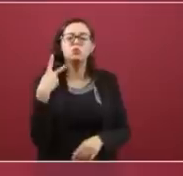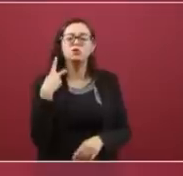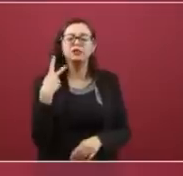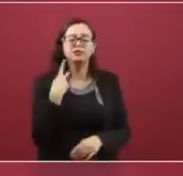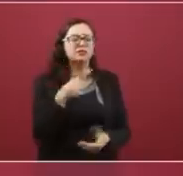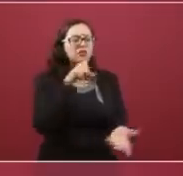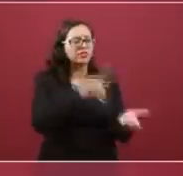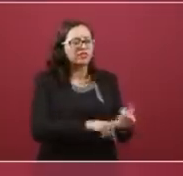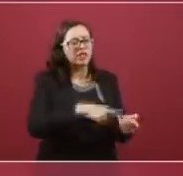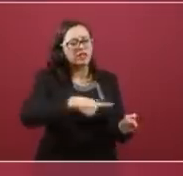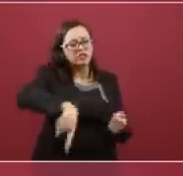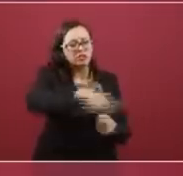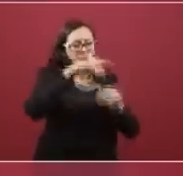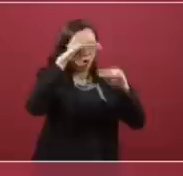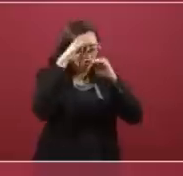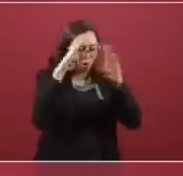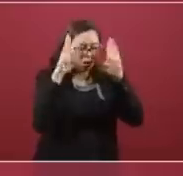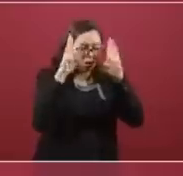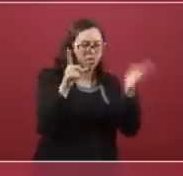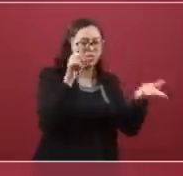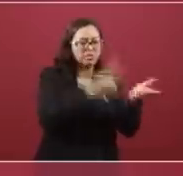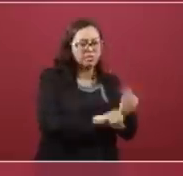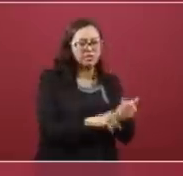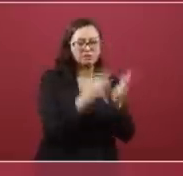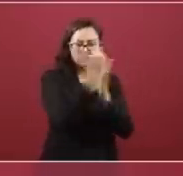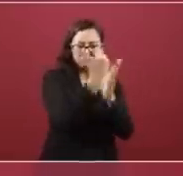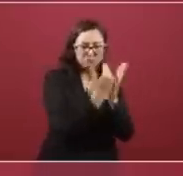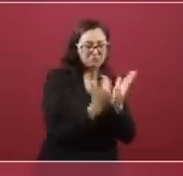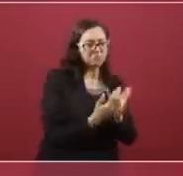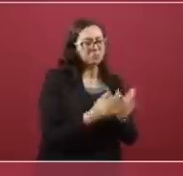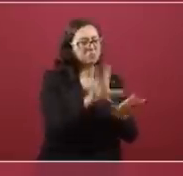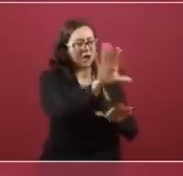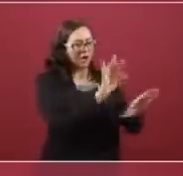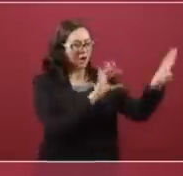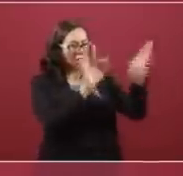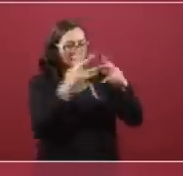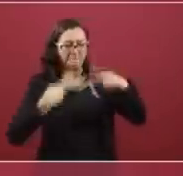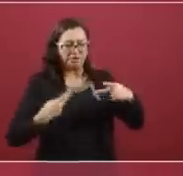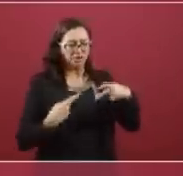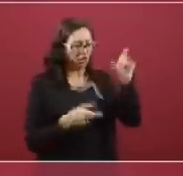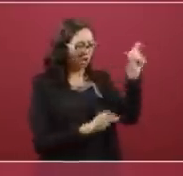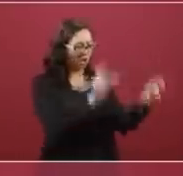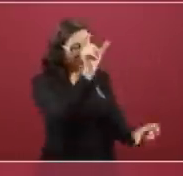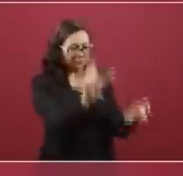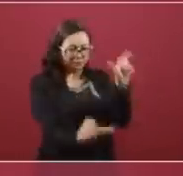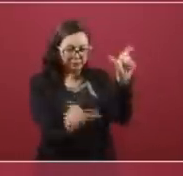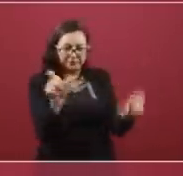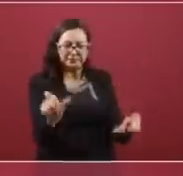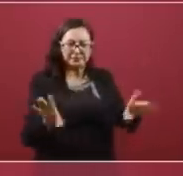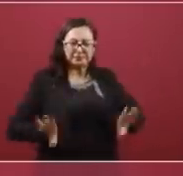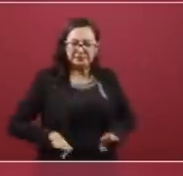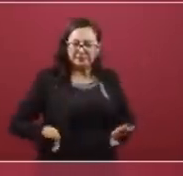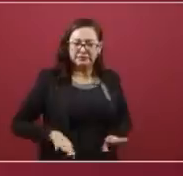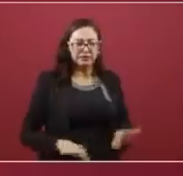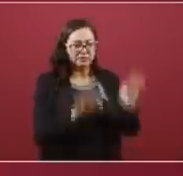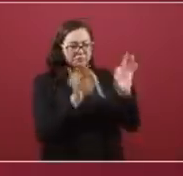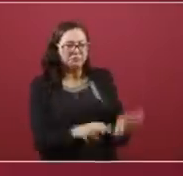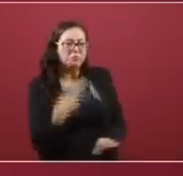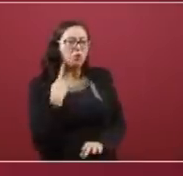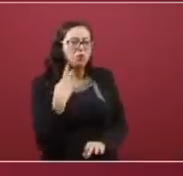tenga su escuela de cuadros, porque les hace falta eso.